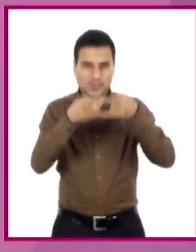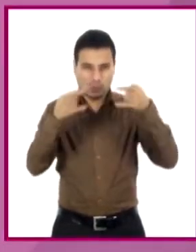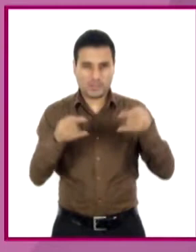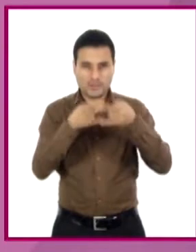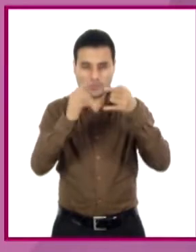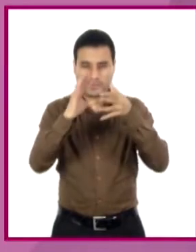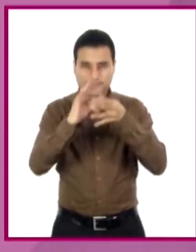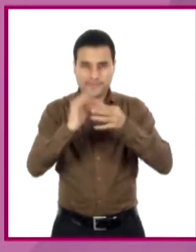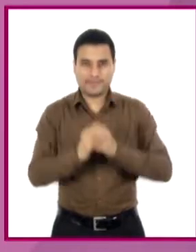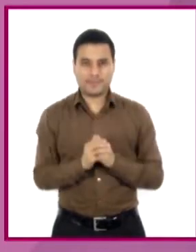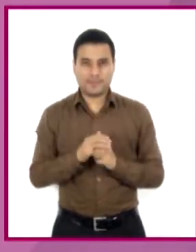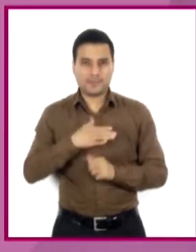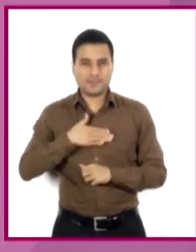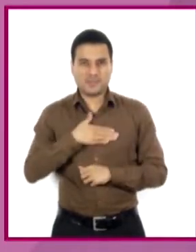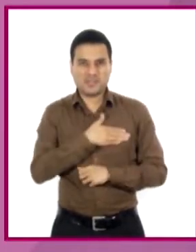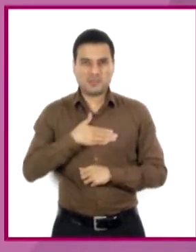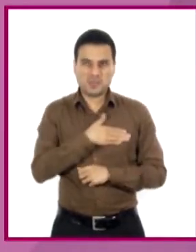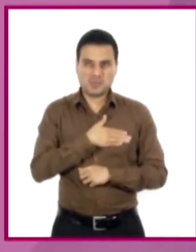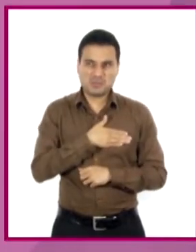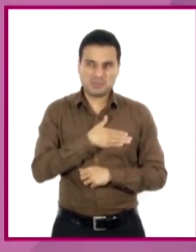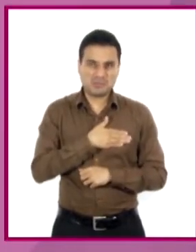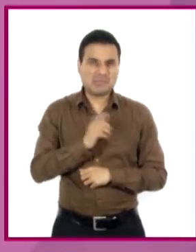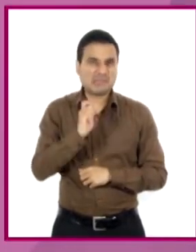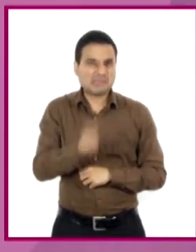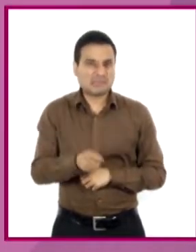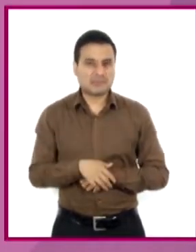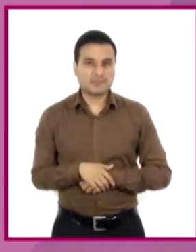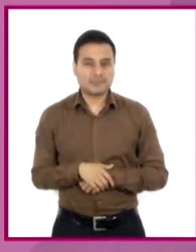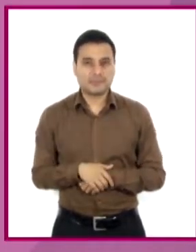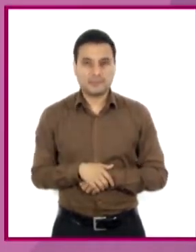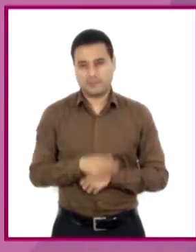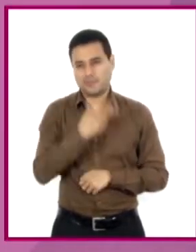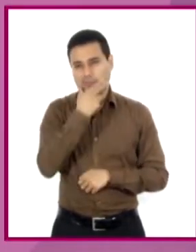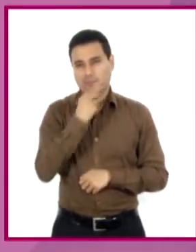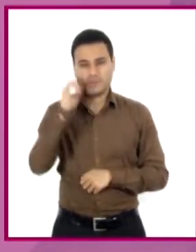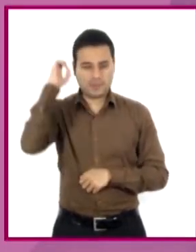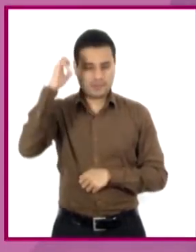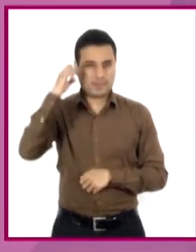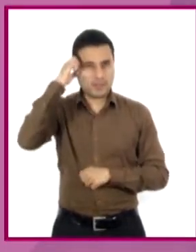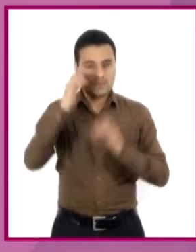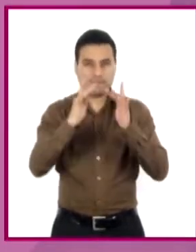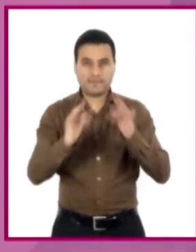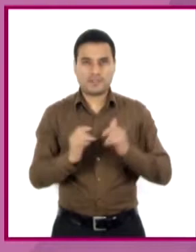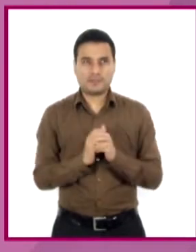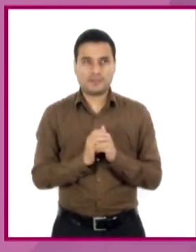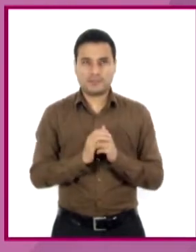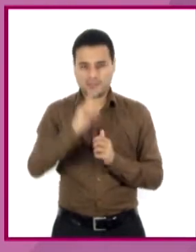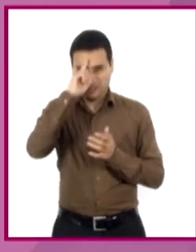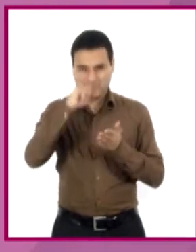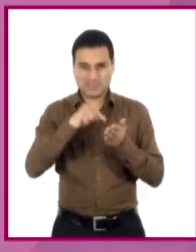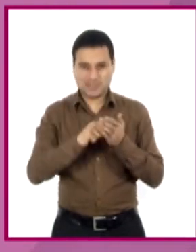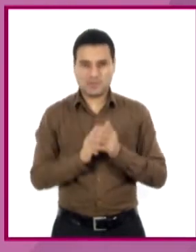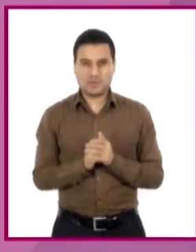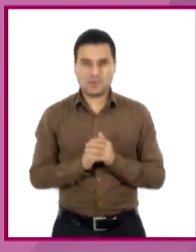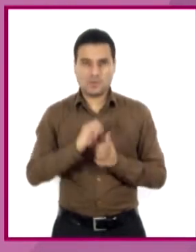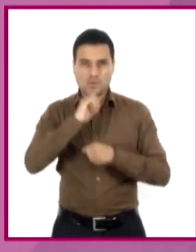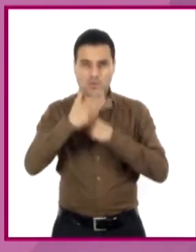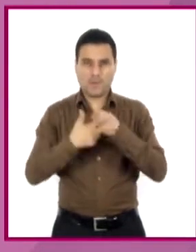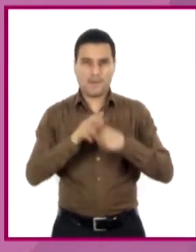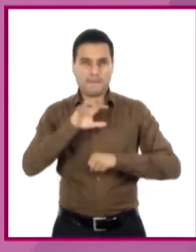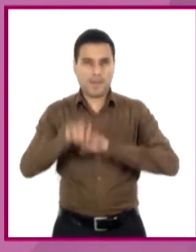¿Quién fue Napoleón Bonaparte? Fue un emperador francés. Que yo me acuerde fue el conquistador de la mayor parte de